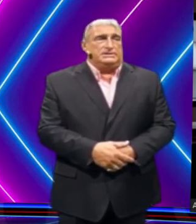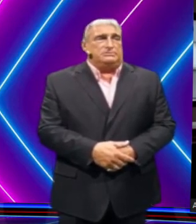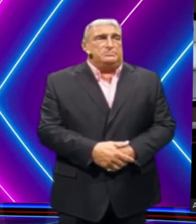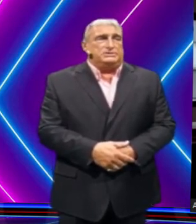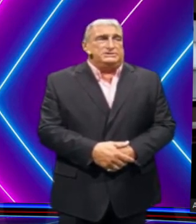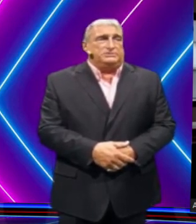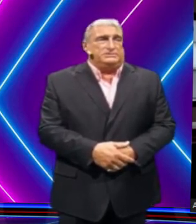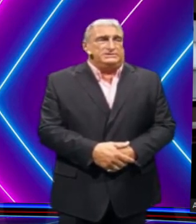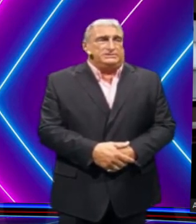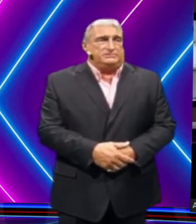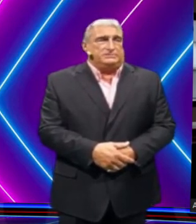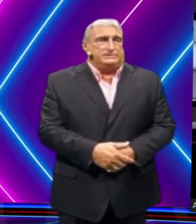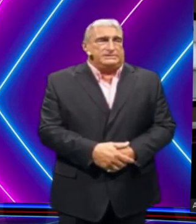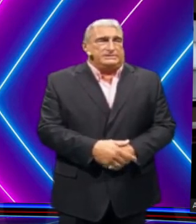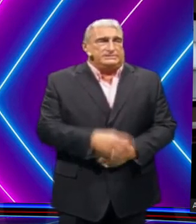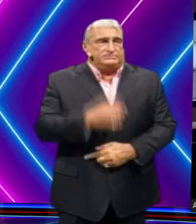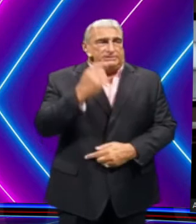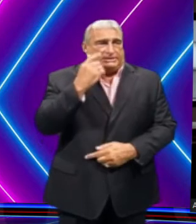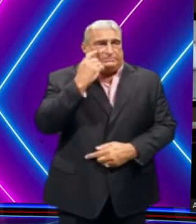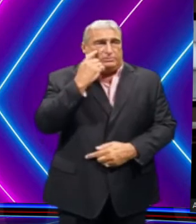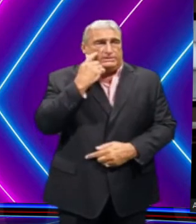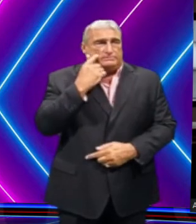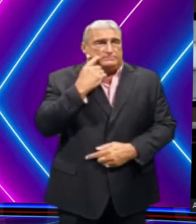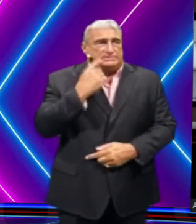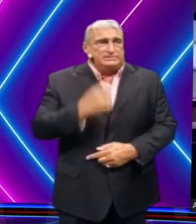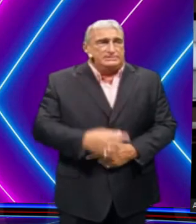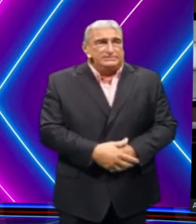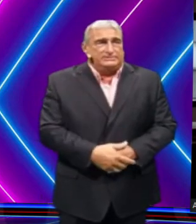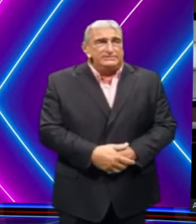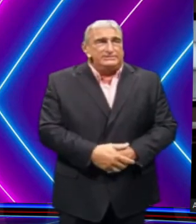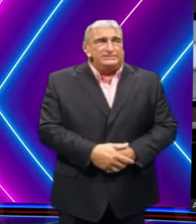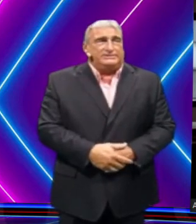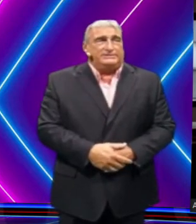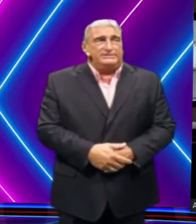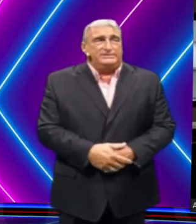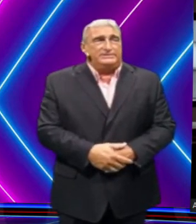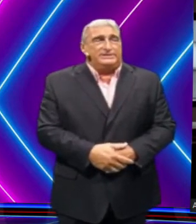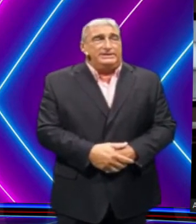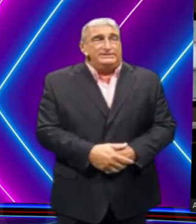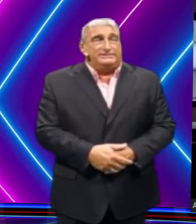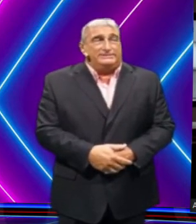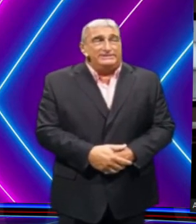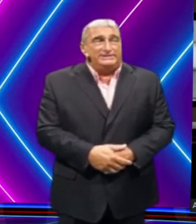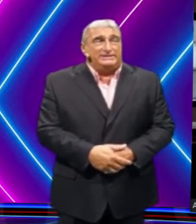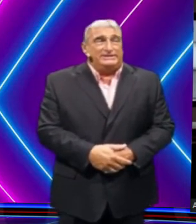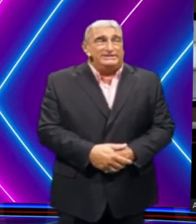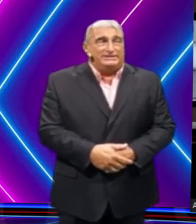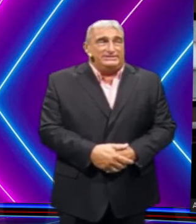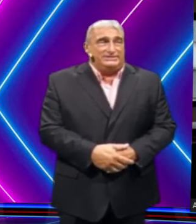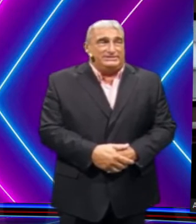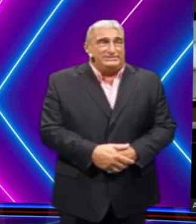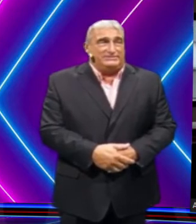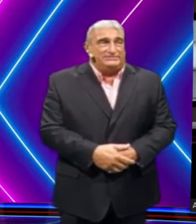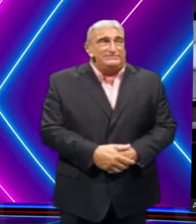Ay, que compró 195 desde está haciendo unos lagrimones. Espera un rato, ahora va a tener que esperar un rato. ¿Eh? Porque a los malos compraron